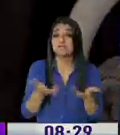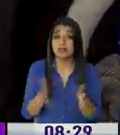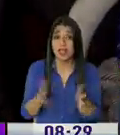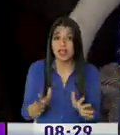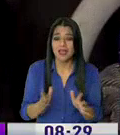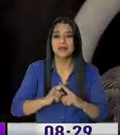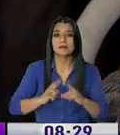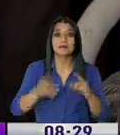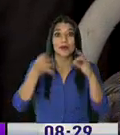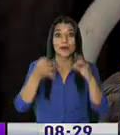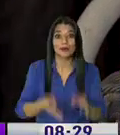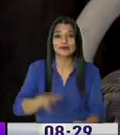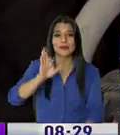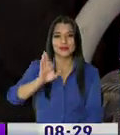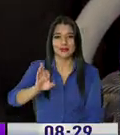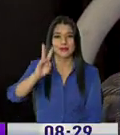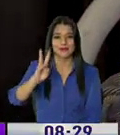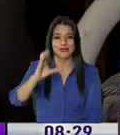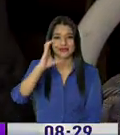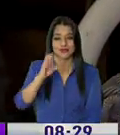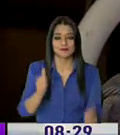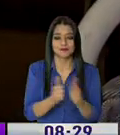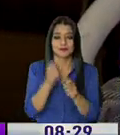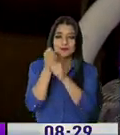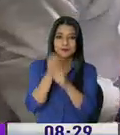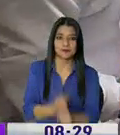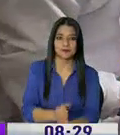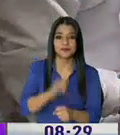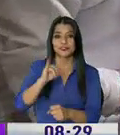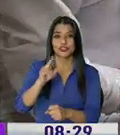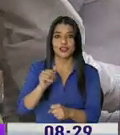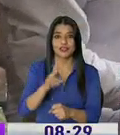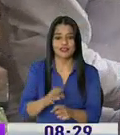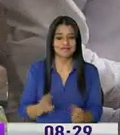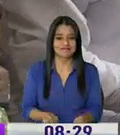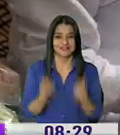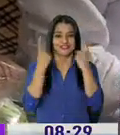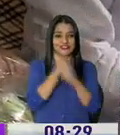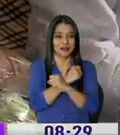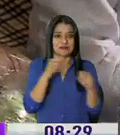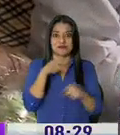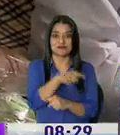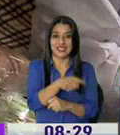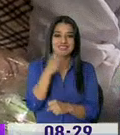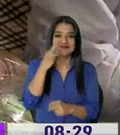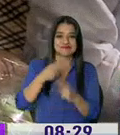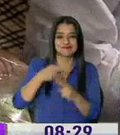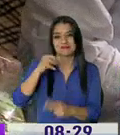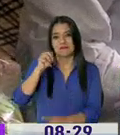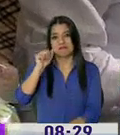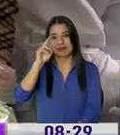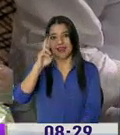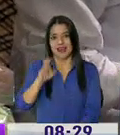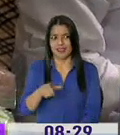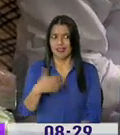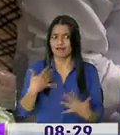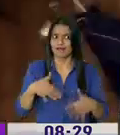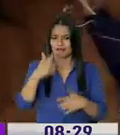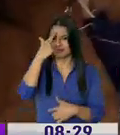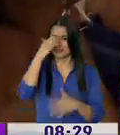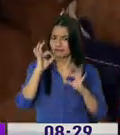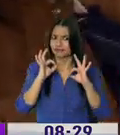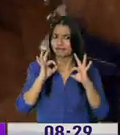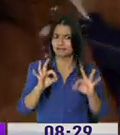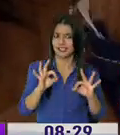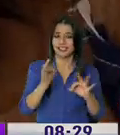Te Quiere a Salvo, junto a la Fundación Jonathan, sorprendieron en su casa a María Castillo, quien completamente lúcida y con